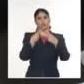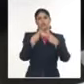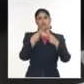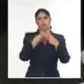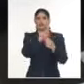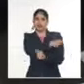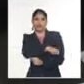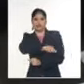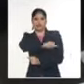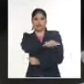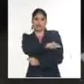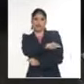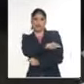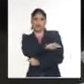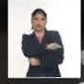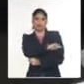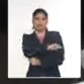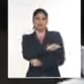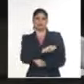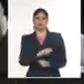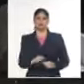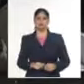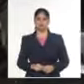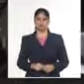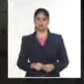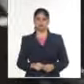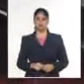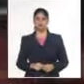ser Fidel.